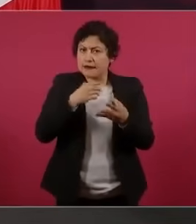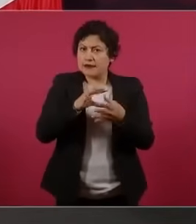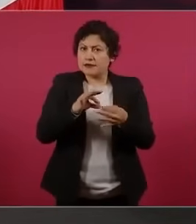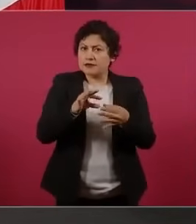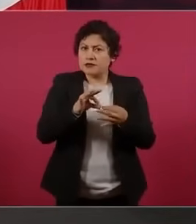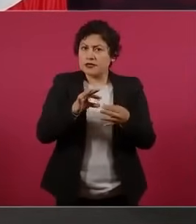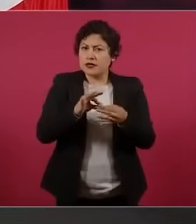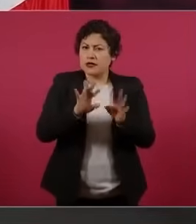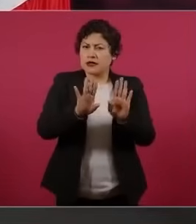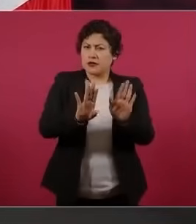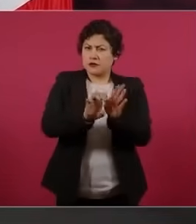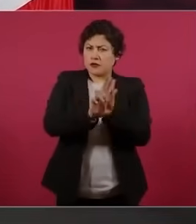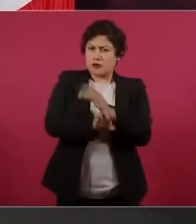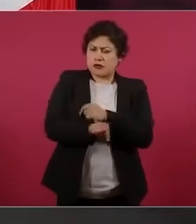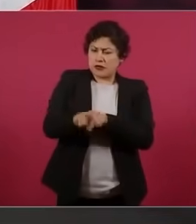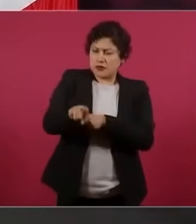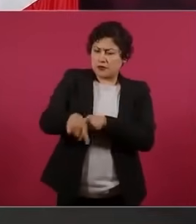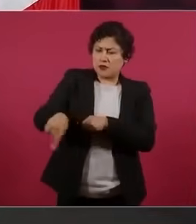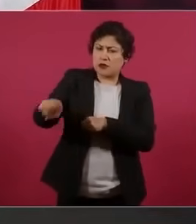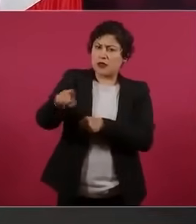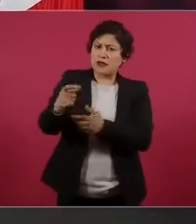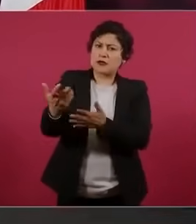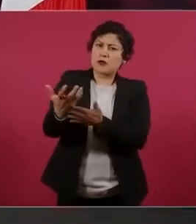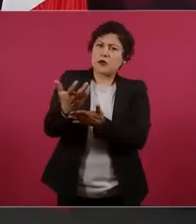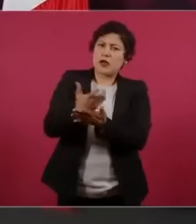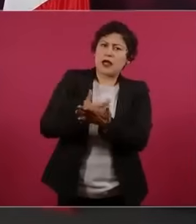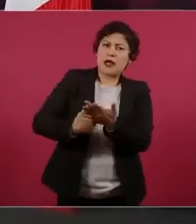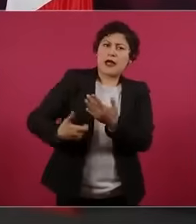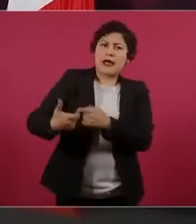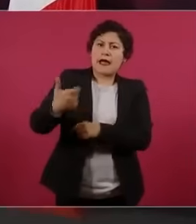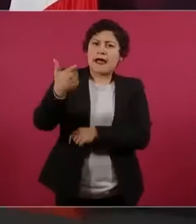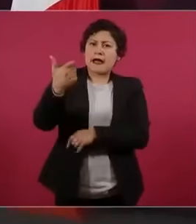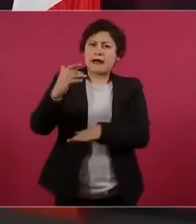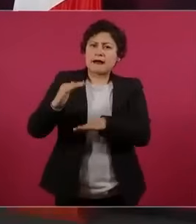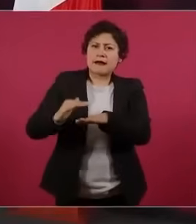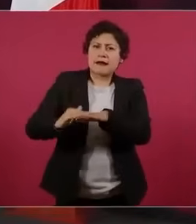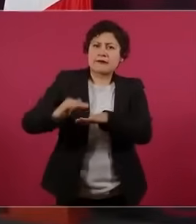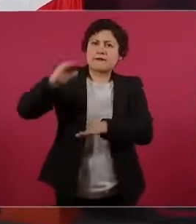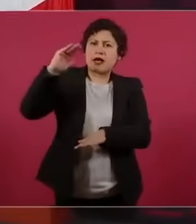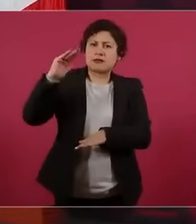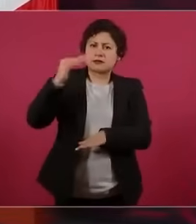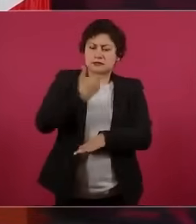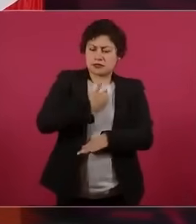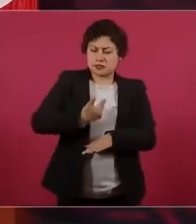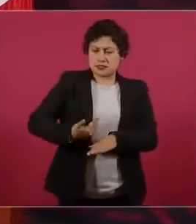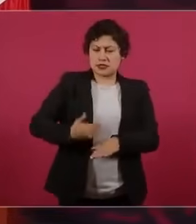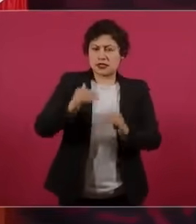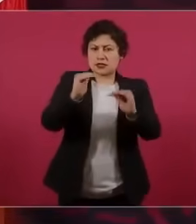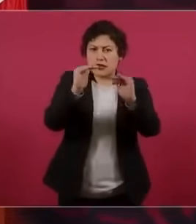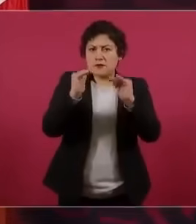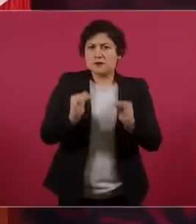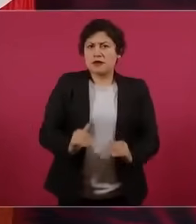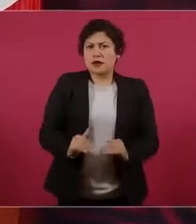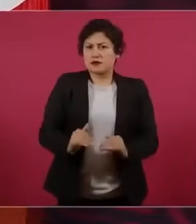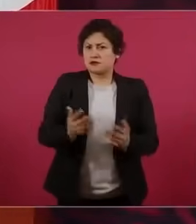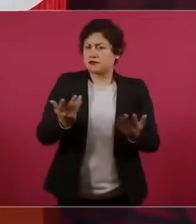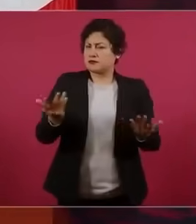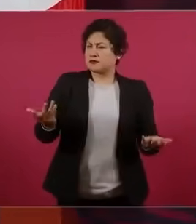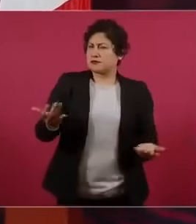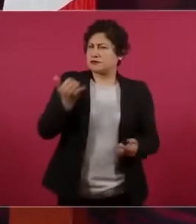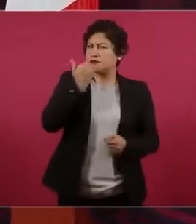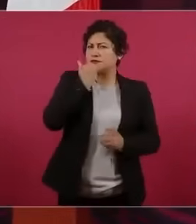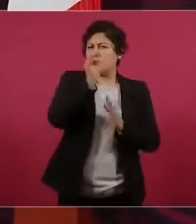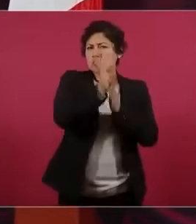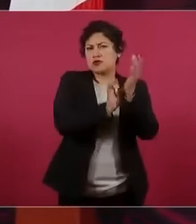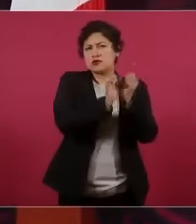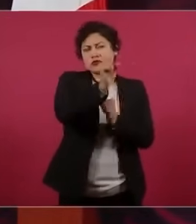¿por qué ganan más que el presidente si la Constitución dice lo contrario, que nadie debe de ganar